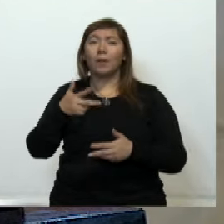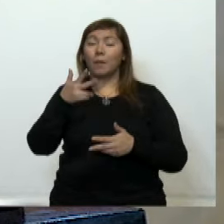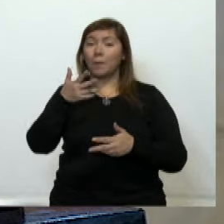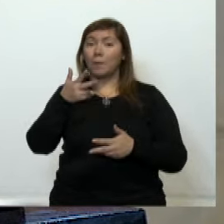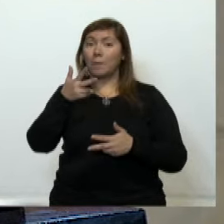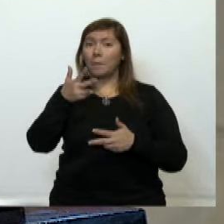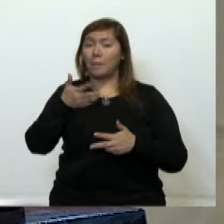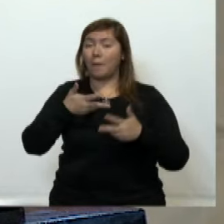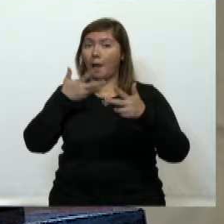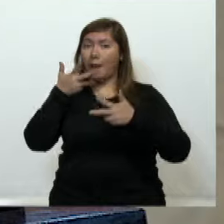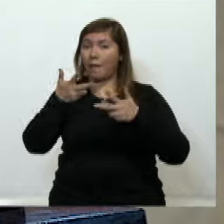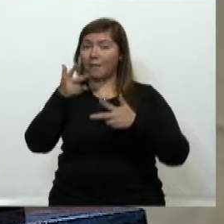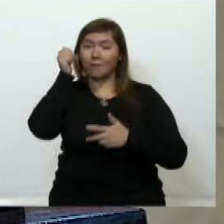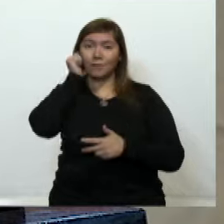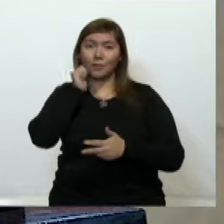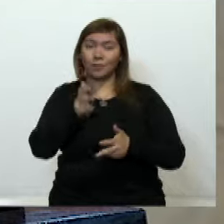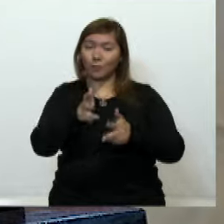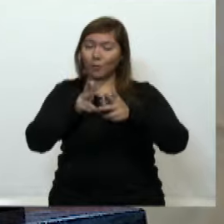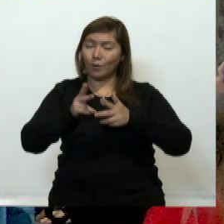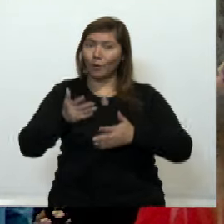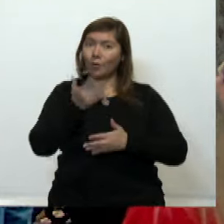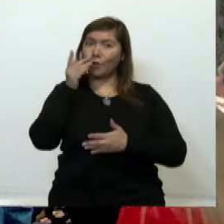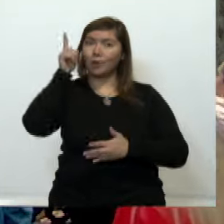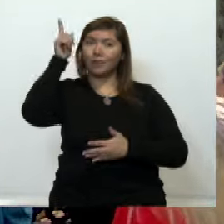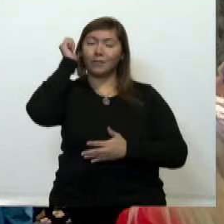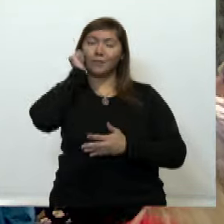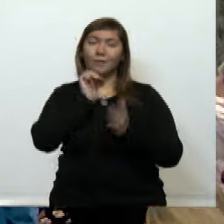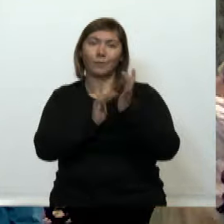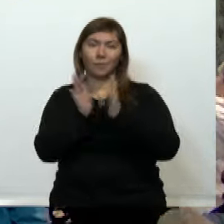ti, Señor Jesús.